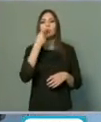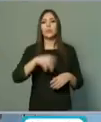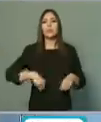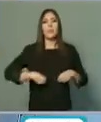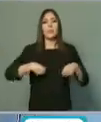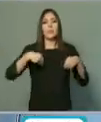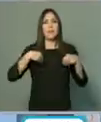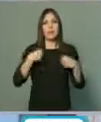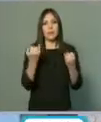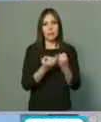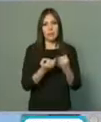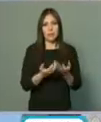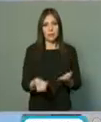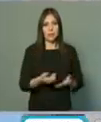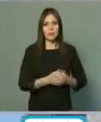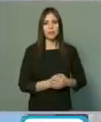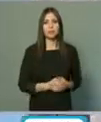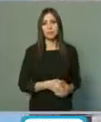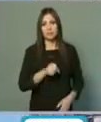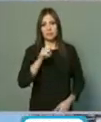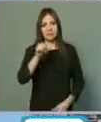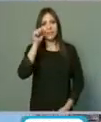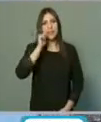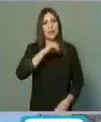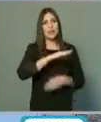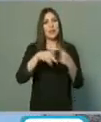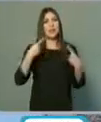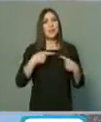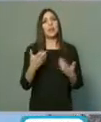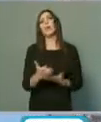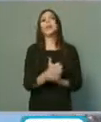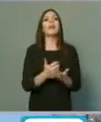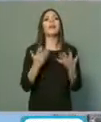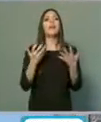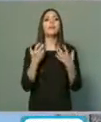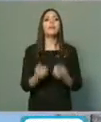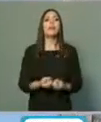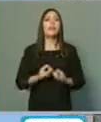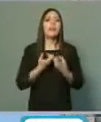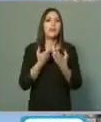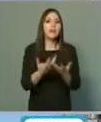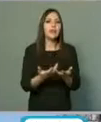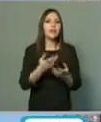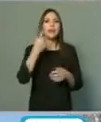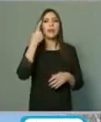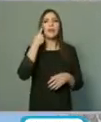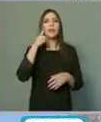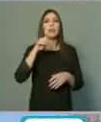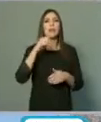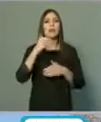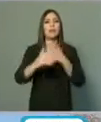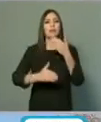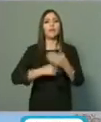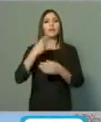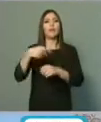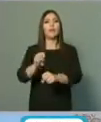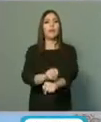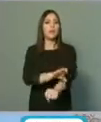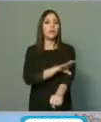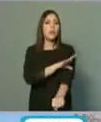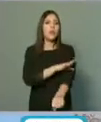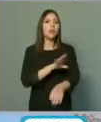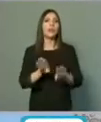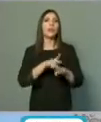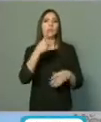por supuesto, siempre la humanidad ha tenido este deseo de expresarse, de dejar huella, de dar paso a sus sentimientos, sus emociones. Muchas de las